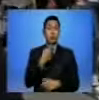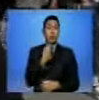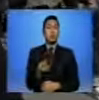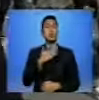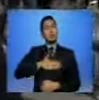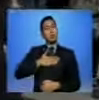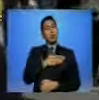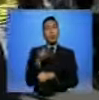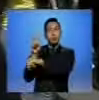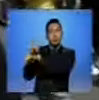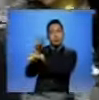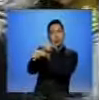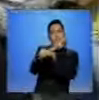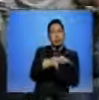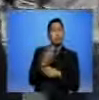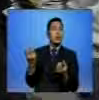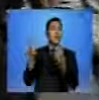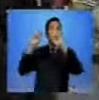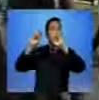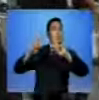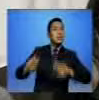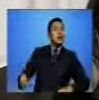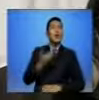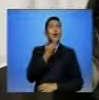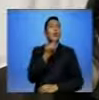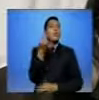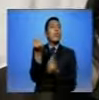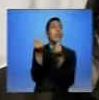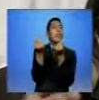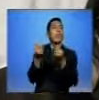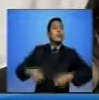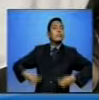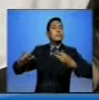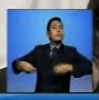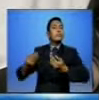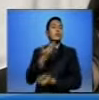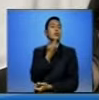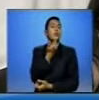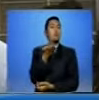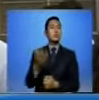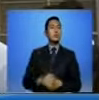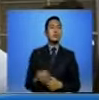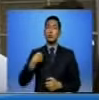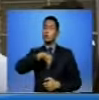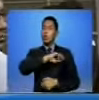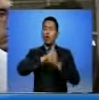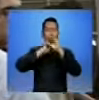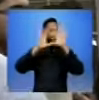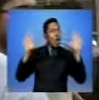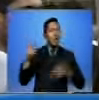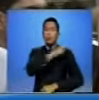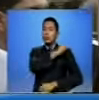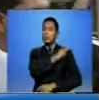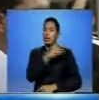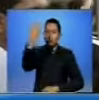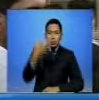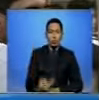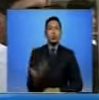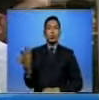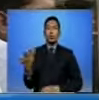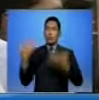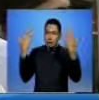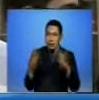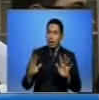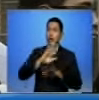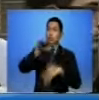auditoría para investigar dónde se invirtieron los recursos. También queremos conseguir cuentas claras. Que la universidad nos asegure definitivamente